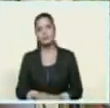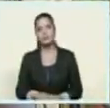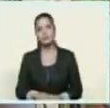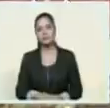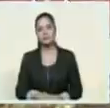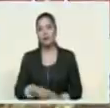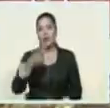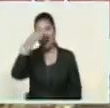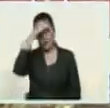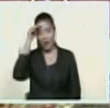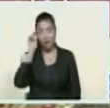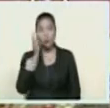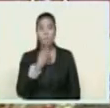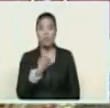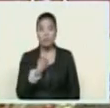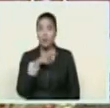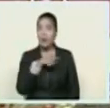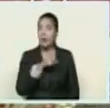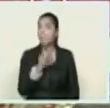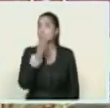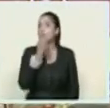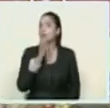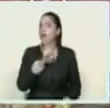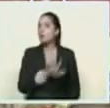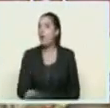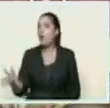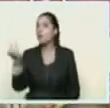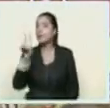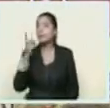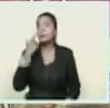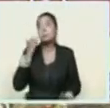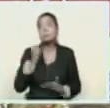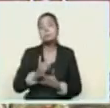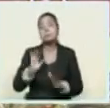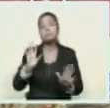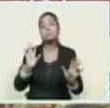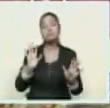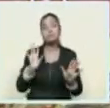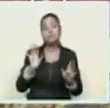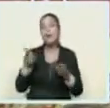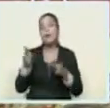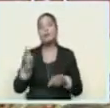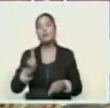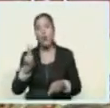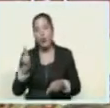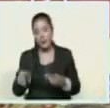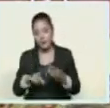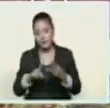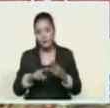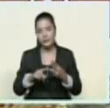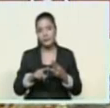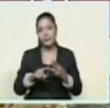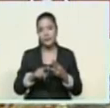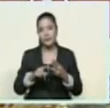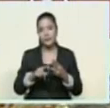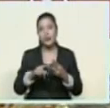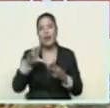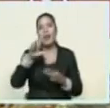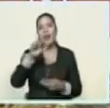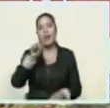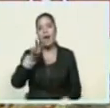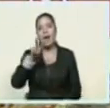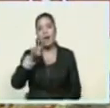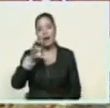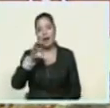estos rodríguez me dijo que iba a ser el primero del país marco torre rafael